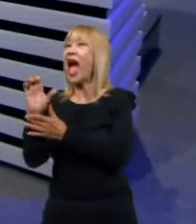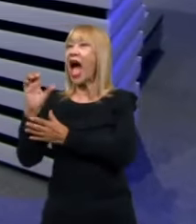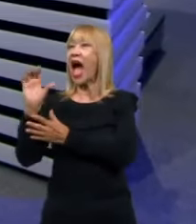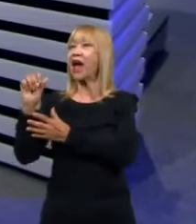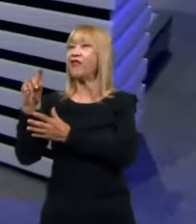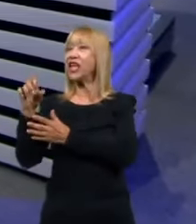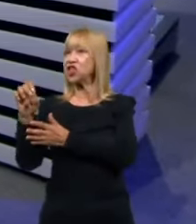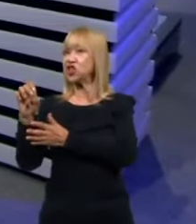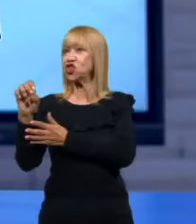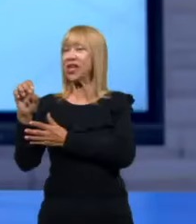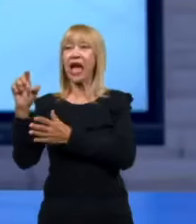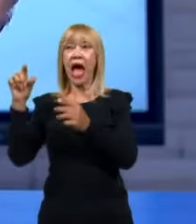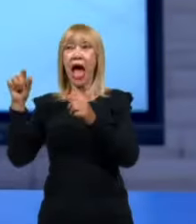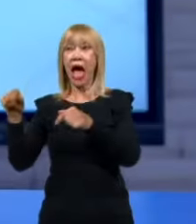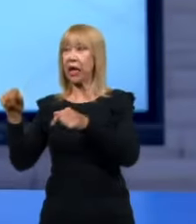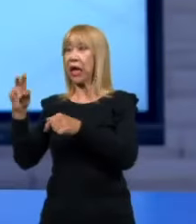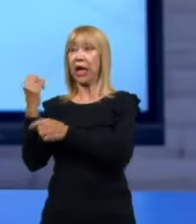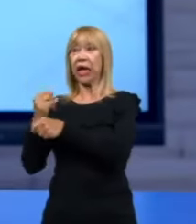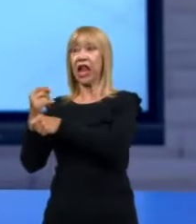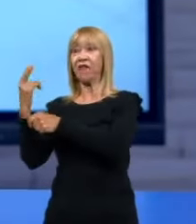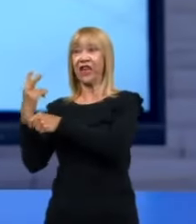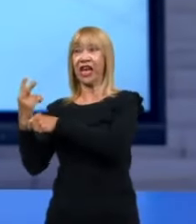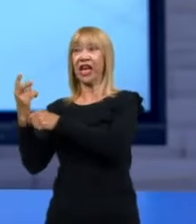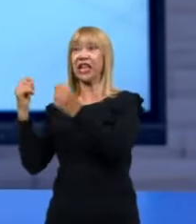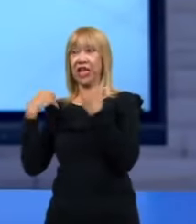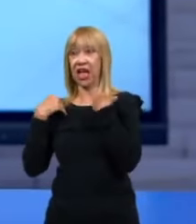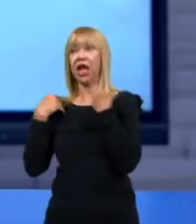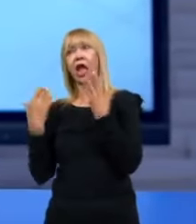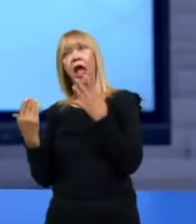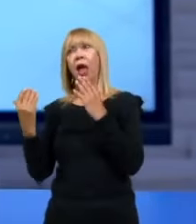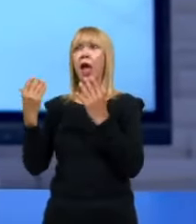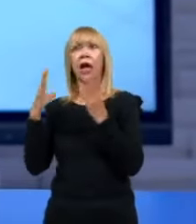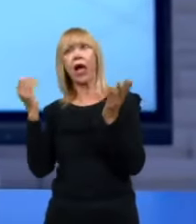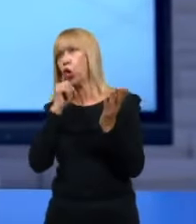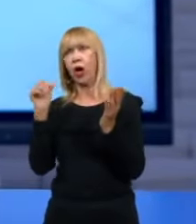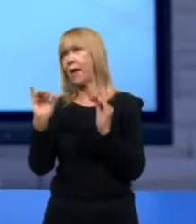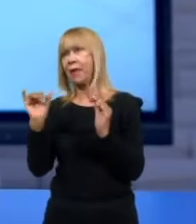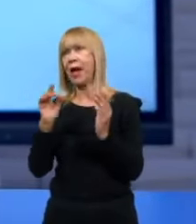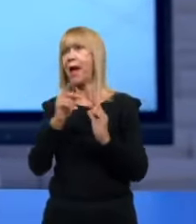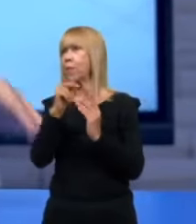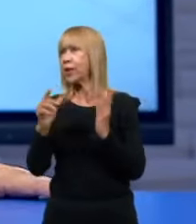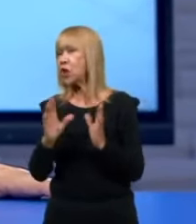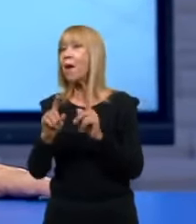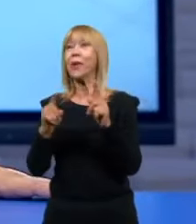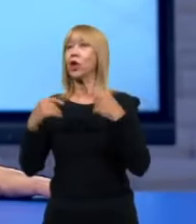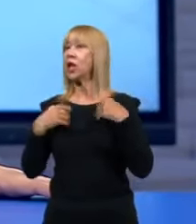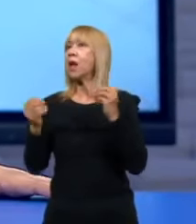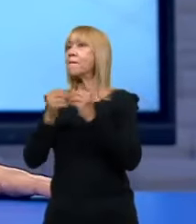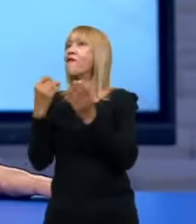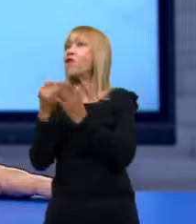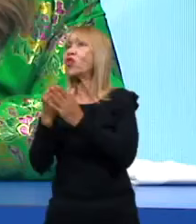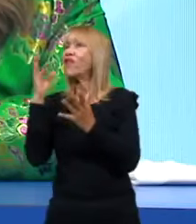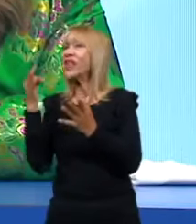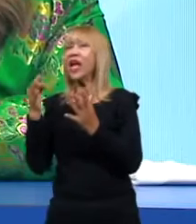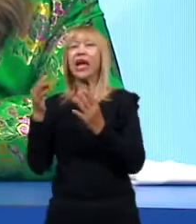que aquí al ladito y las vírgenes tiene proporcionalmente hablando, claro, no es la misma población neta, pero proporcionalmente tienen más fondos que nosotros. Tienen más